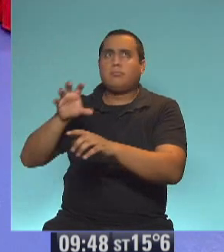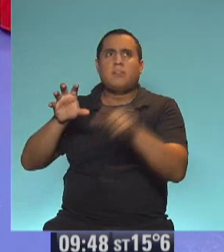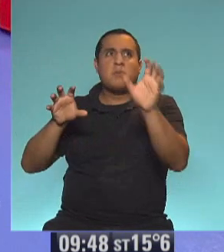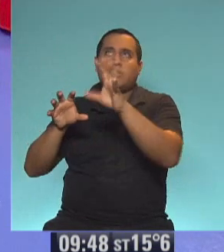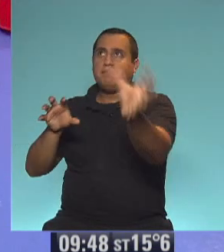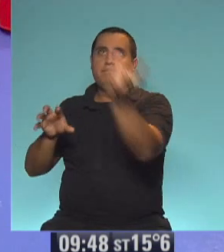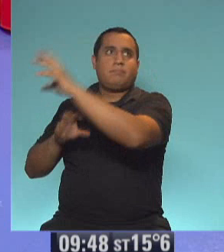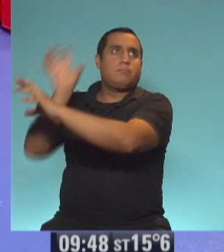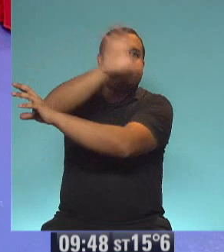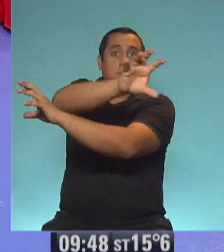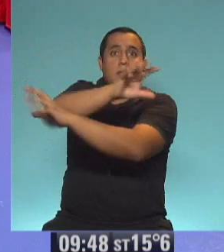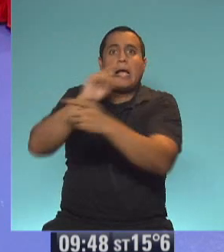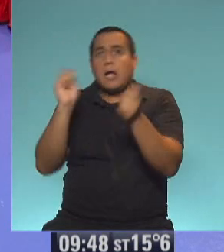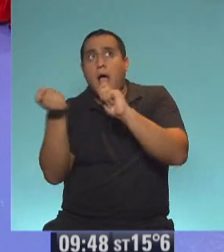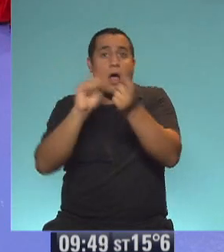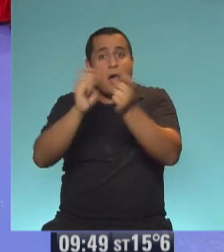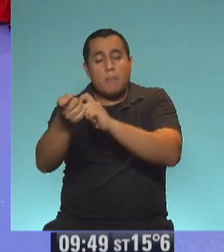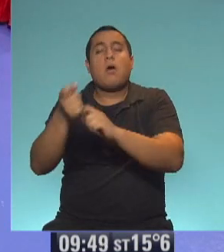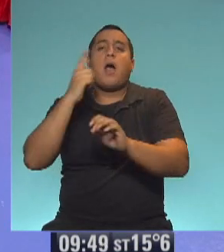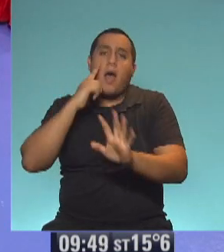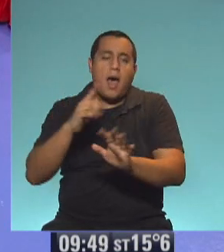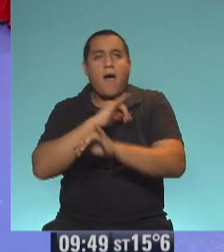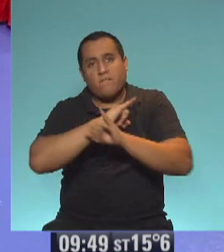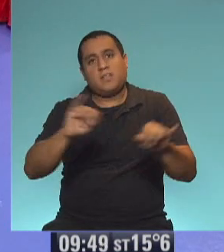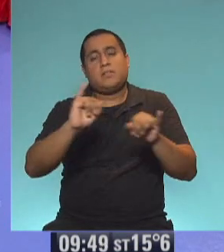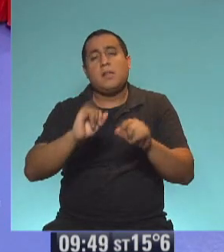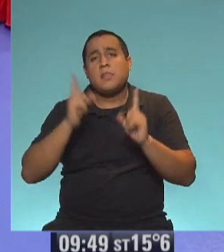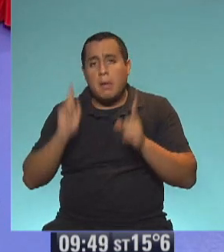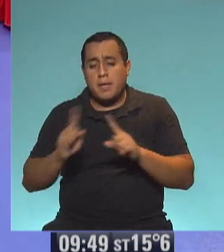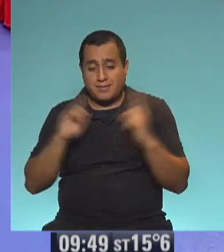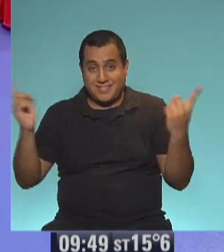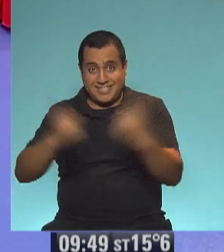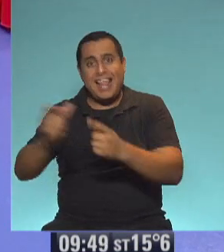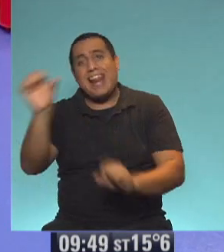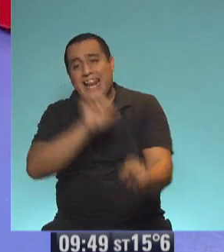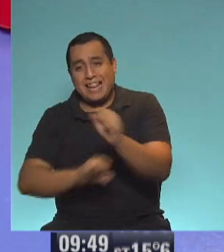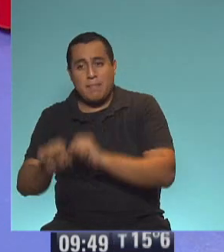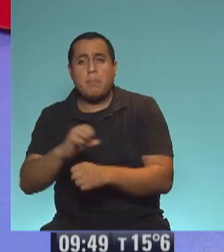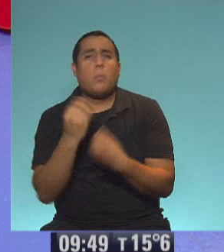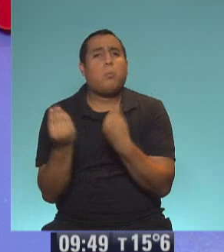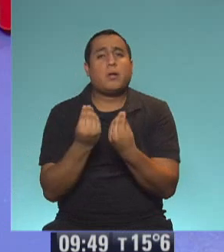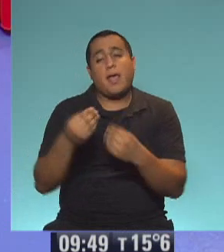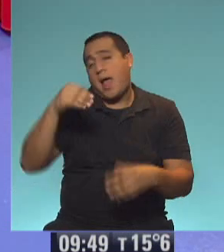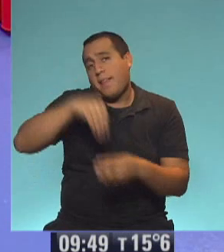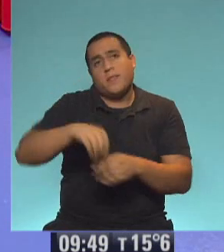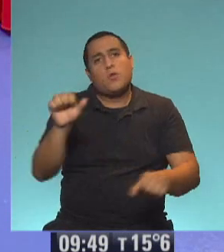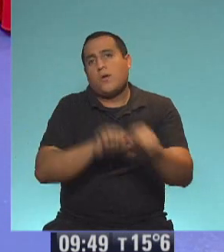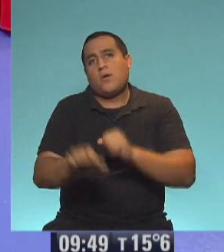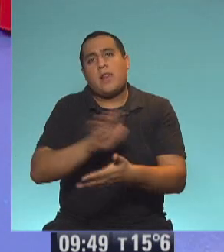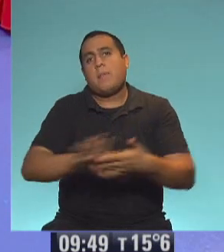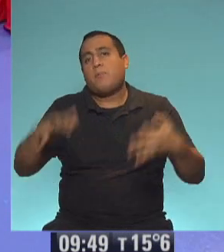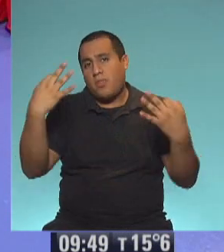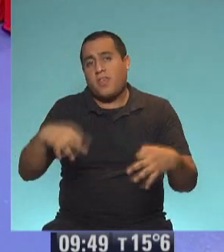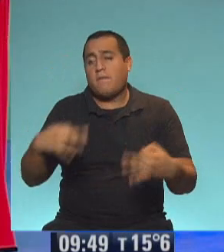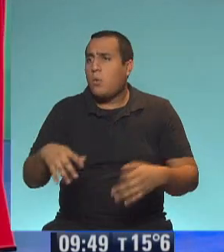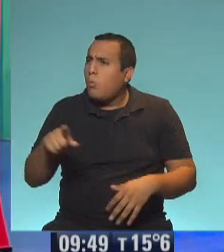Vemos dónde están todos los elementos, limpiamos nuestro cuartel, porque nuestro primer paso es tener limpio el cuartel. Exactamente. Y todo,